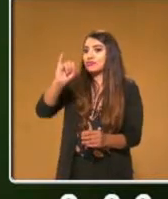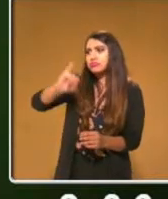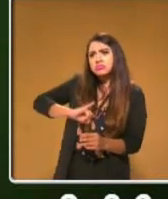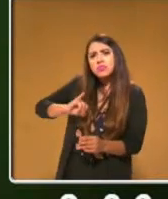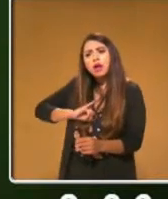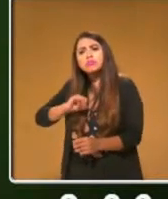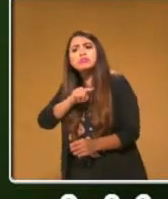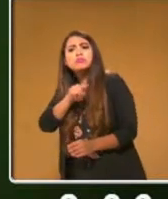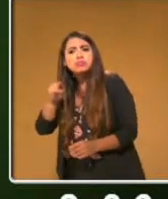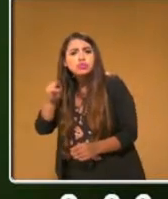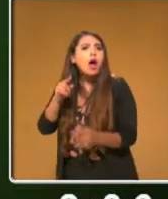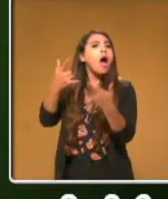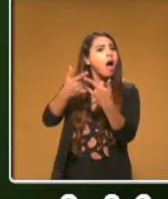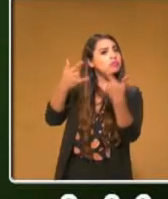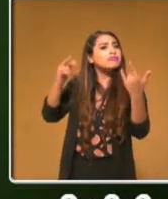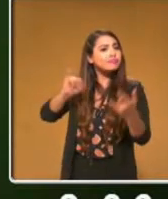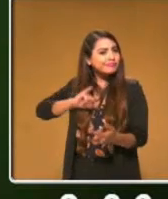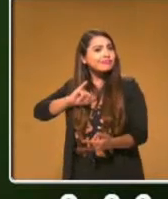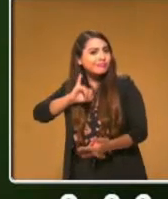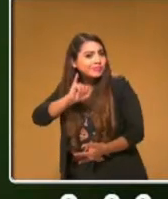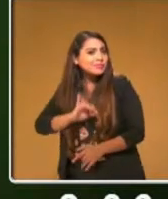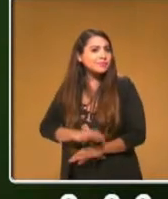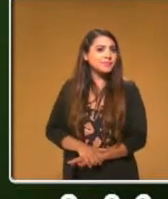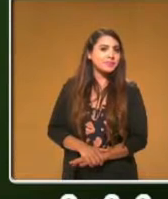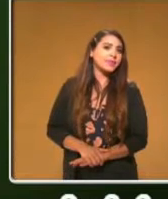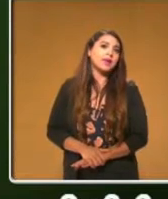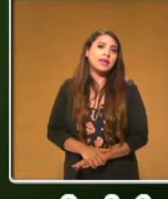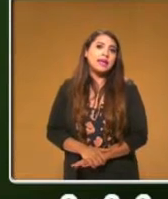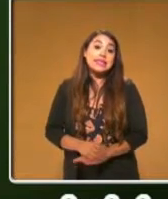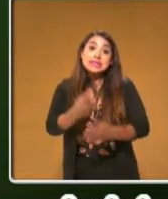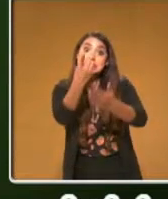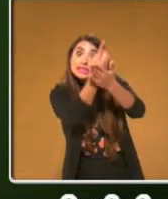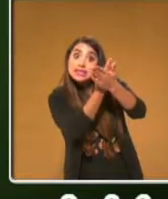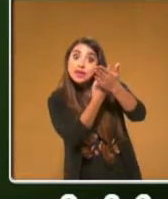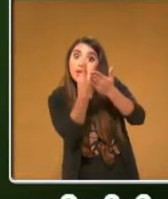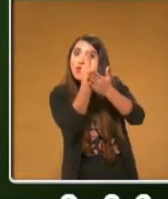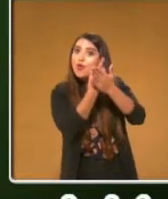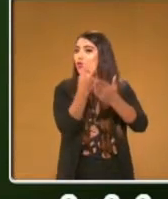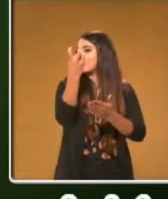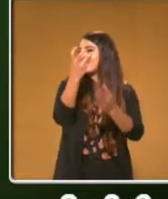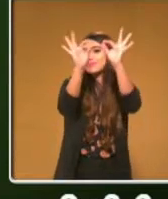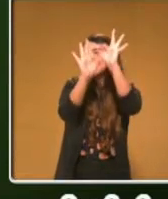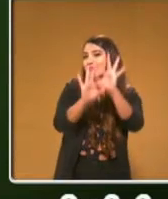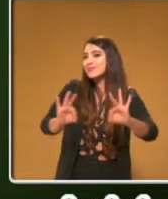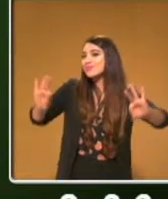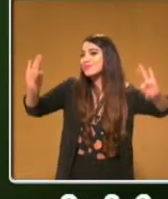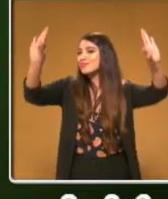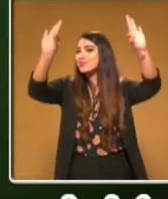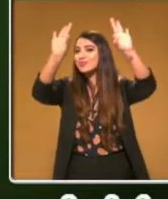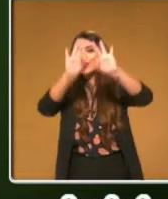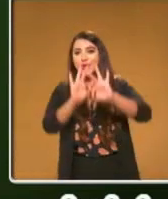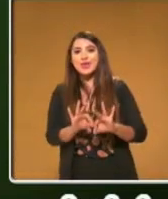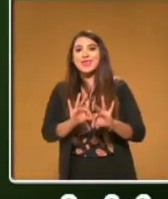que se trata la historieta. Los dibujos, ese elemento tan importante de los dibujos,